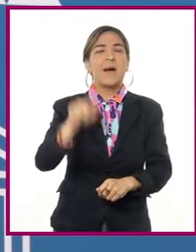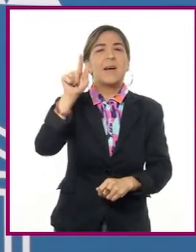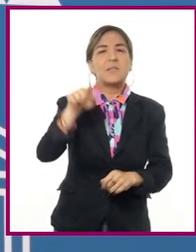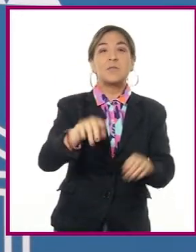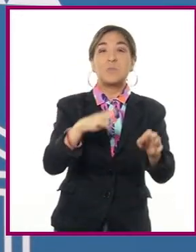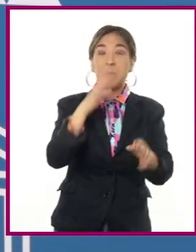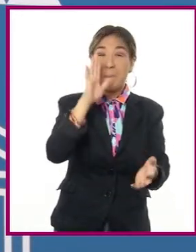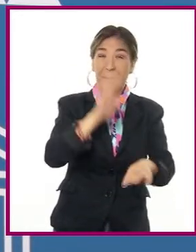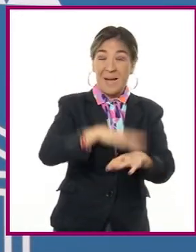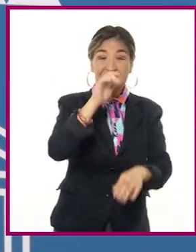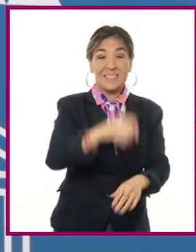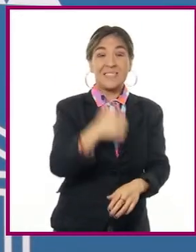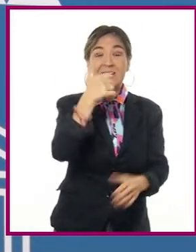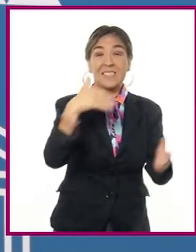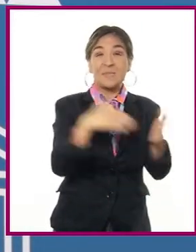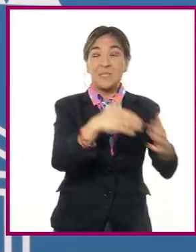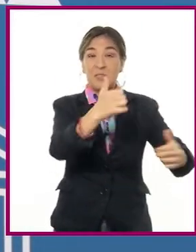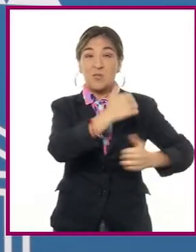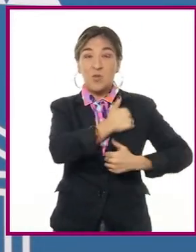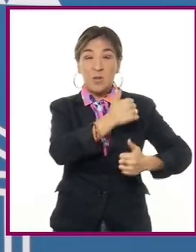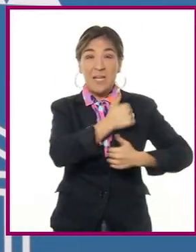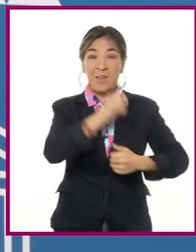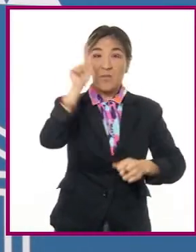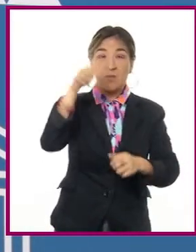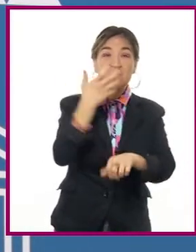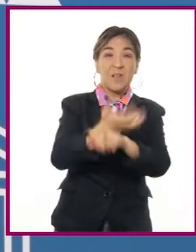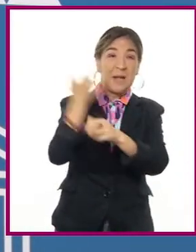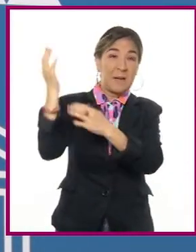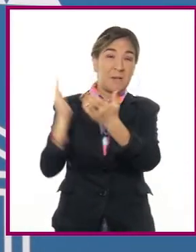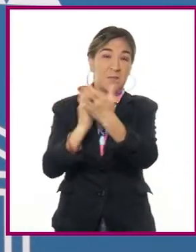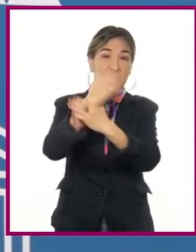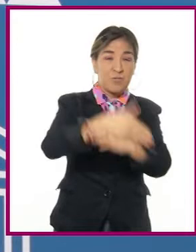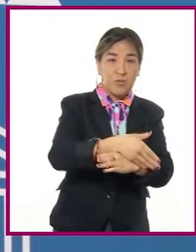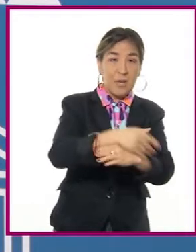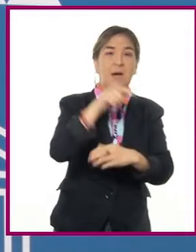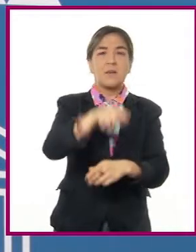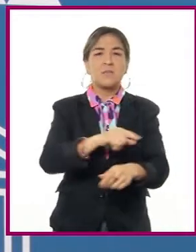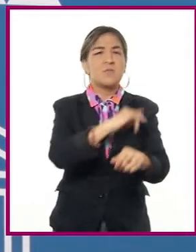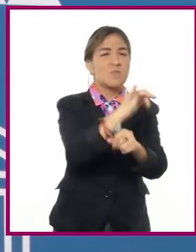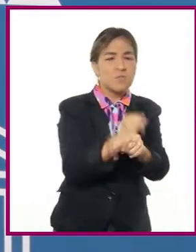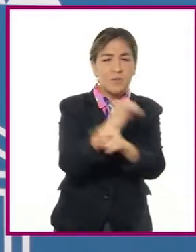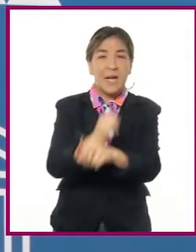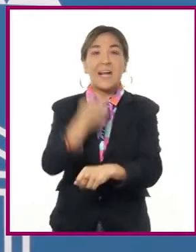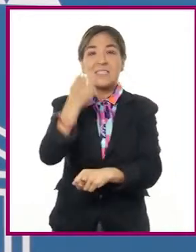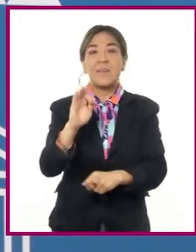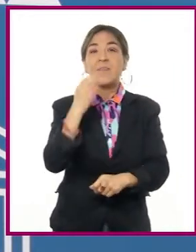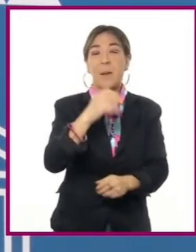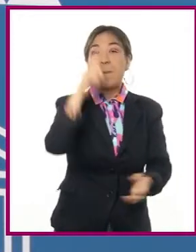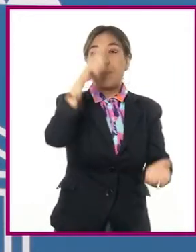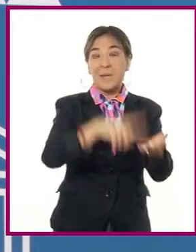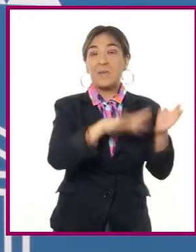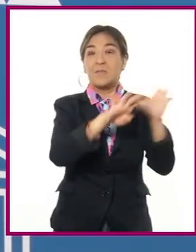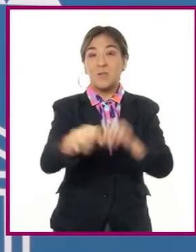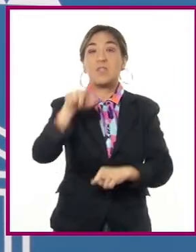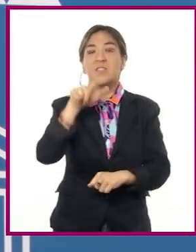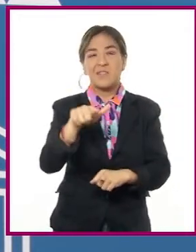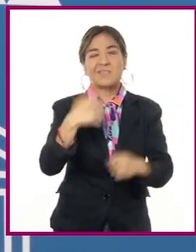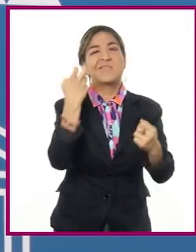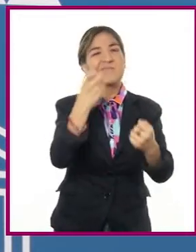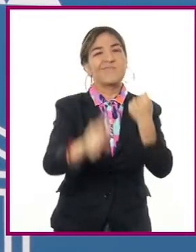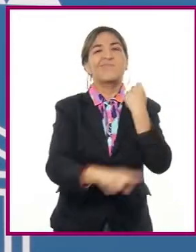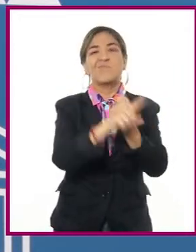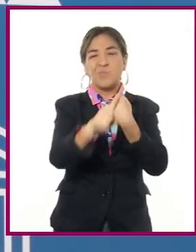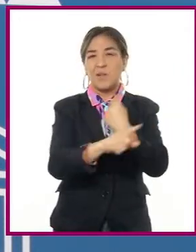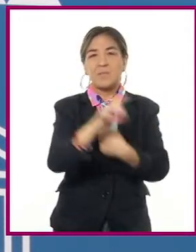estadounidenses en busca de Francisco Villa, la cual finalizó en febrero de 1917 sin éxito, pues